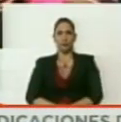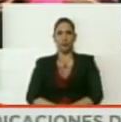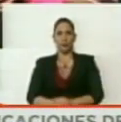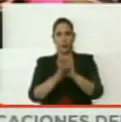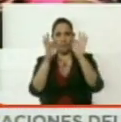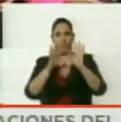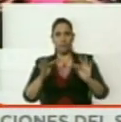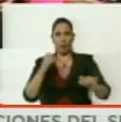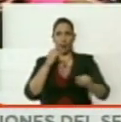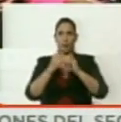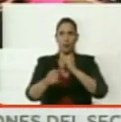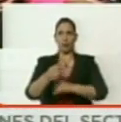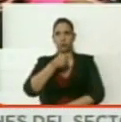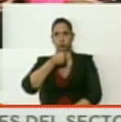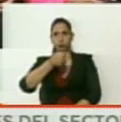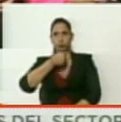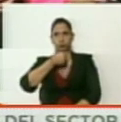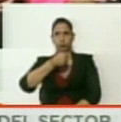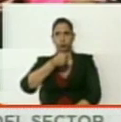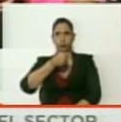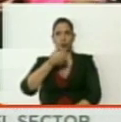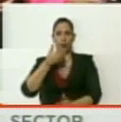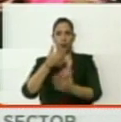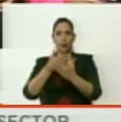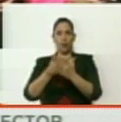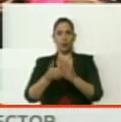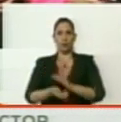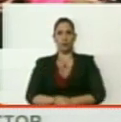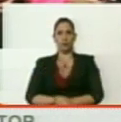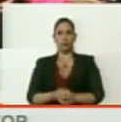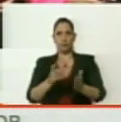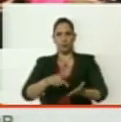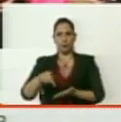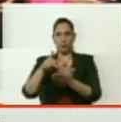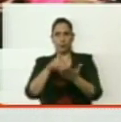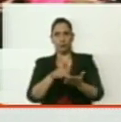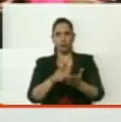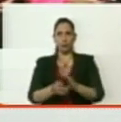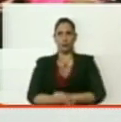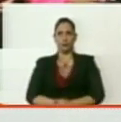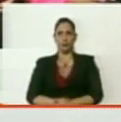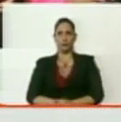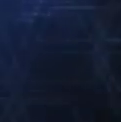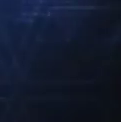esta manera culmina la rueda de prensa. Por su amable atención y participación, muchas gracias.